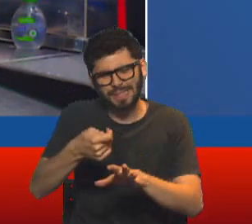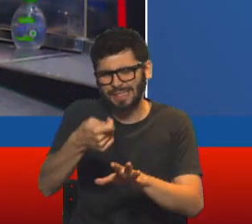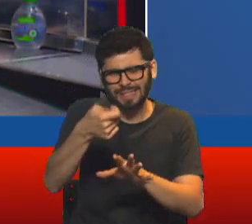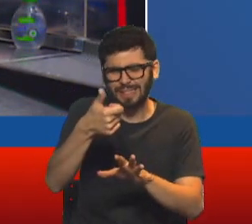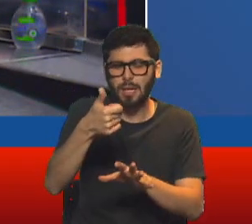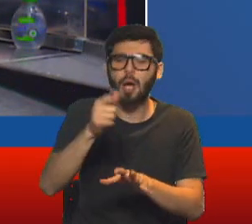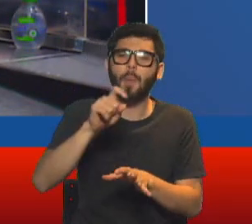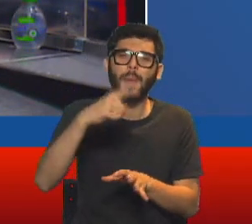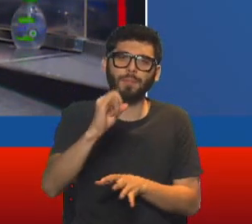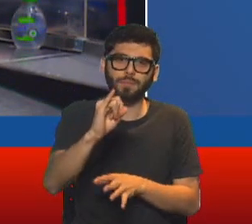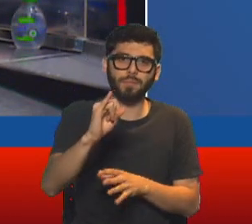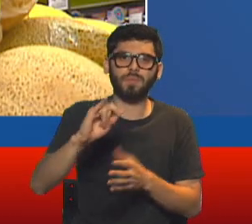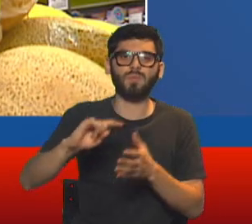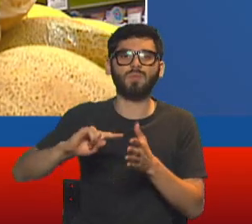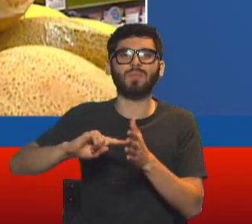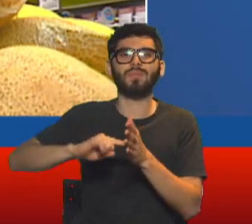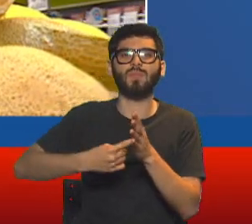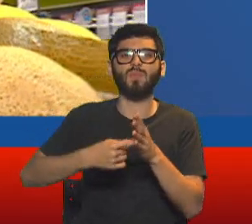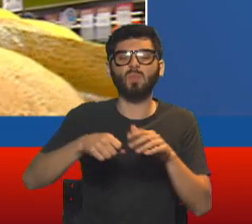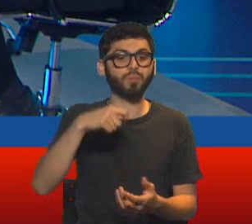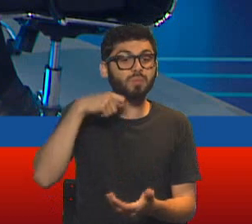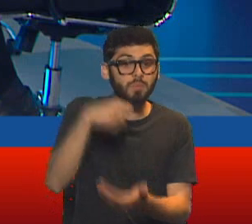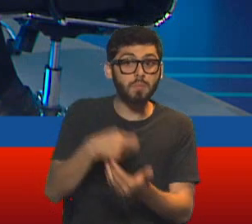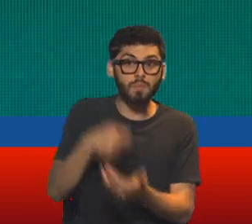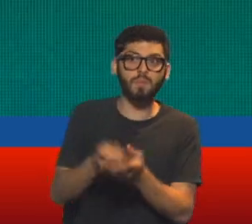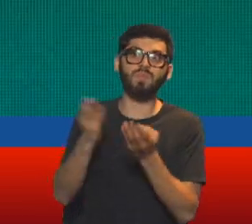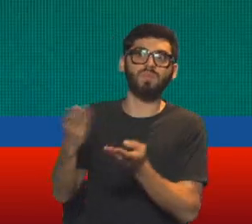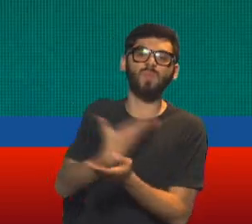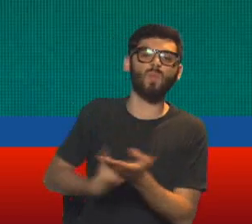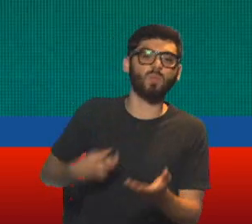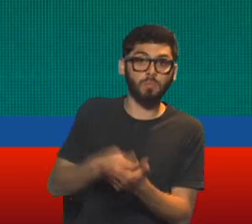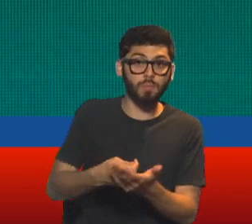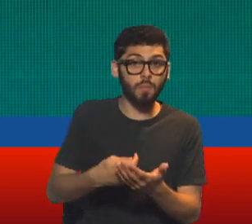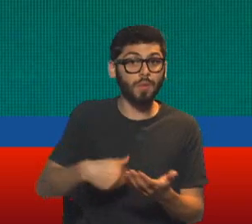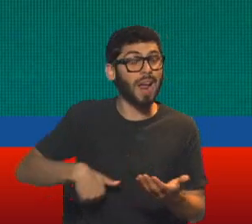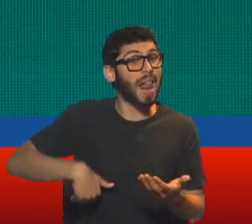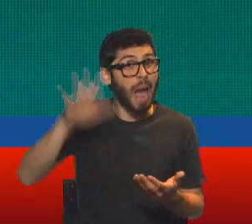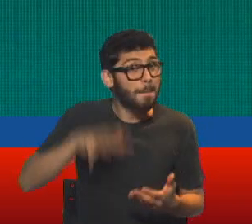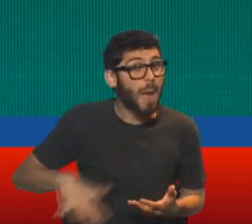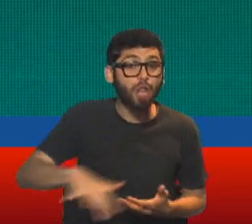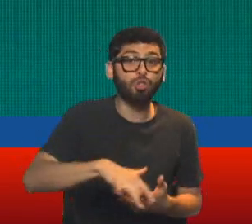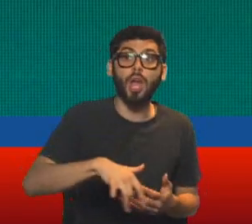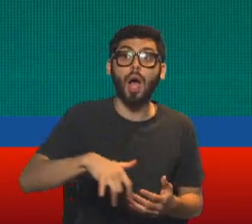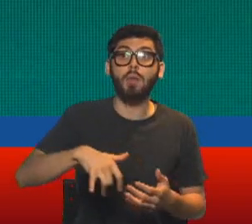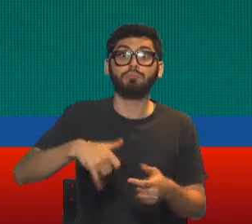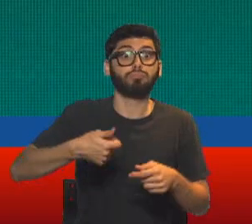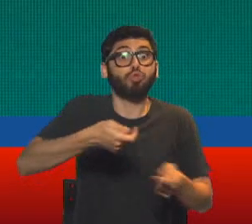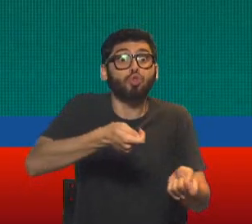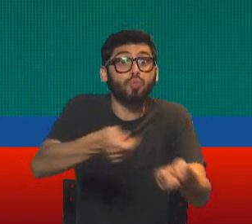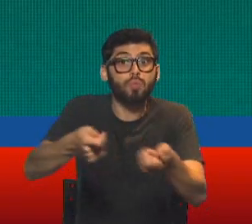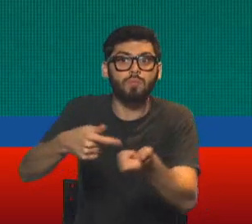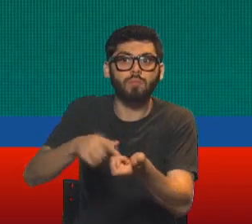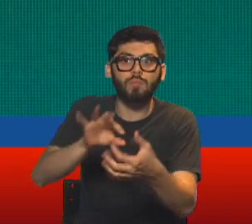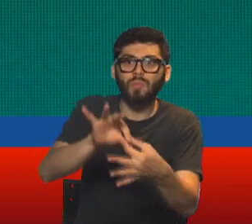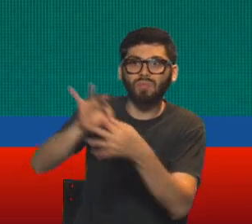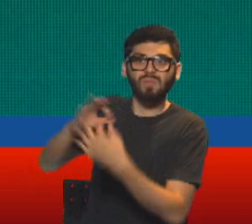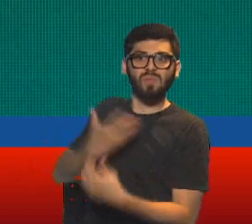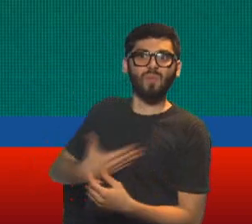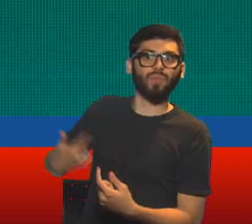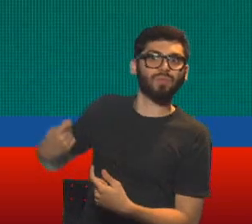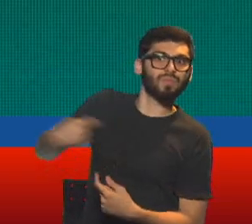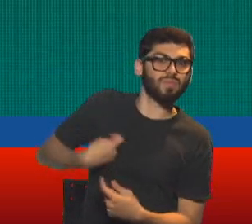no lo hacen, Raúl? ¿Qué pensás vos? No tengo idea por qué. A lo mejor porque no se sabe cómo hacerlo. A mí me